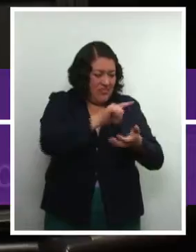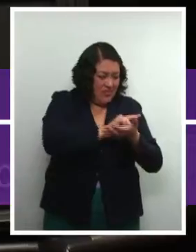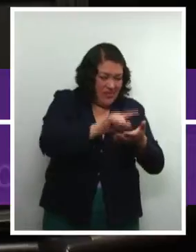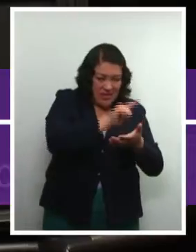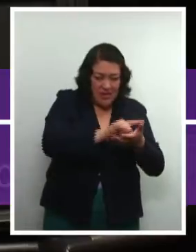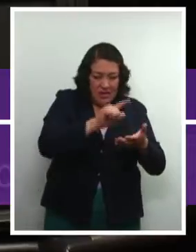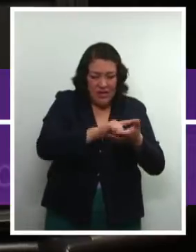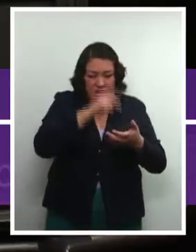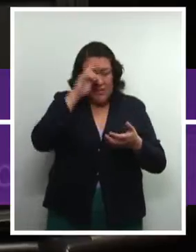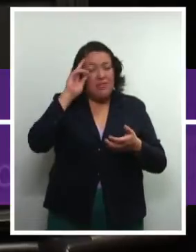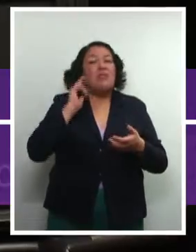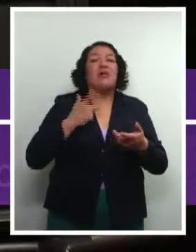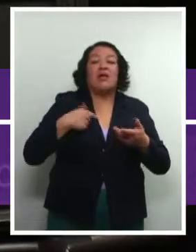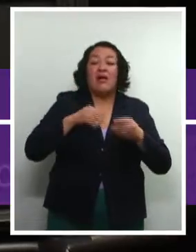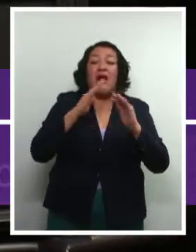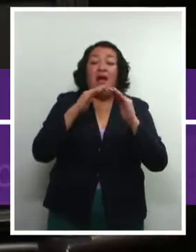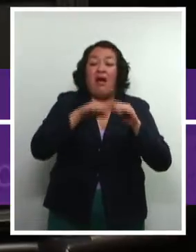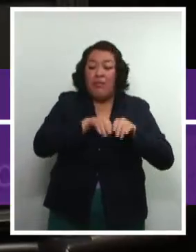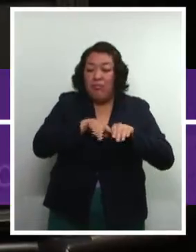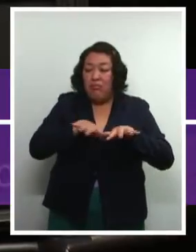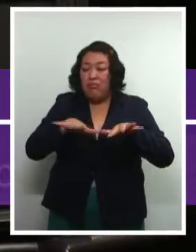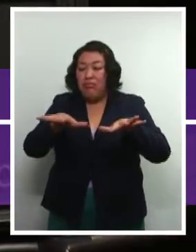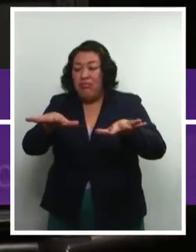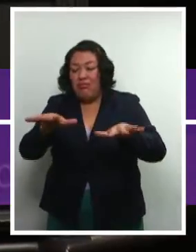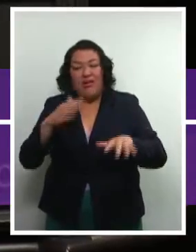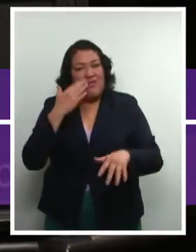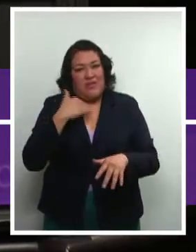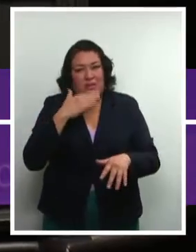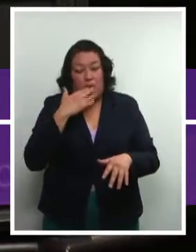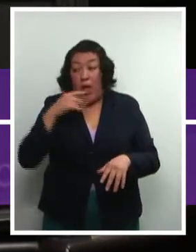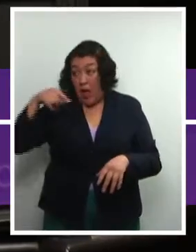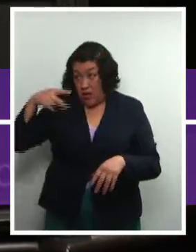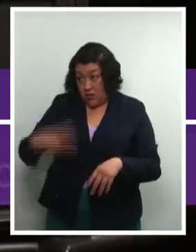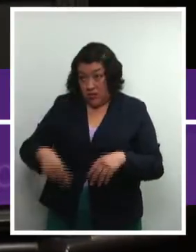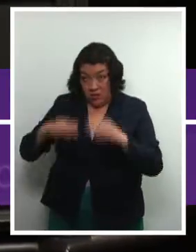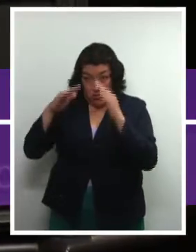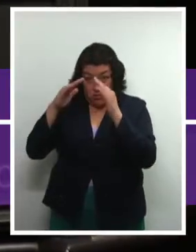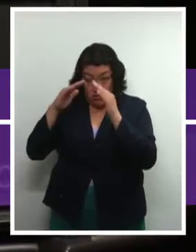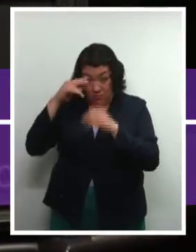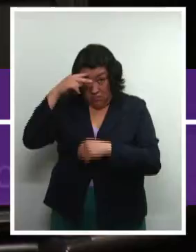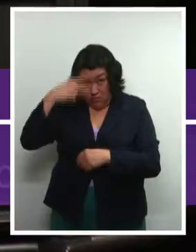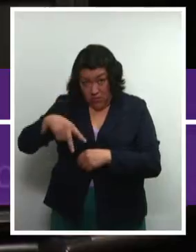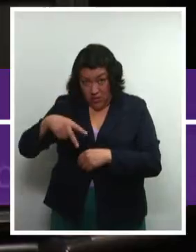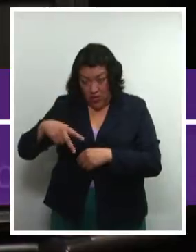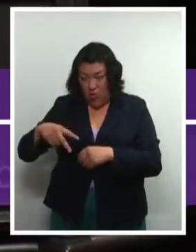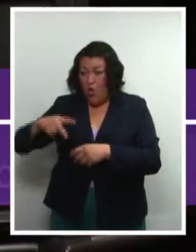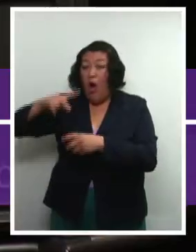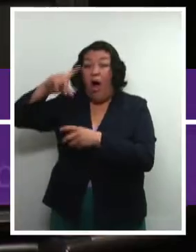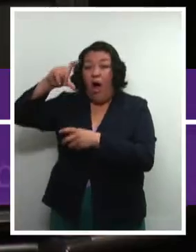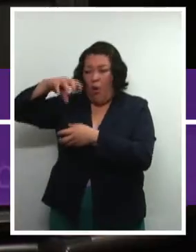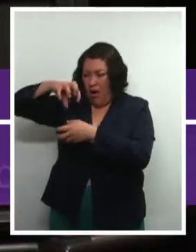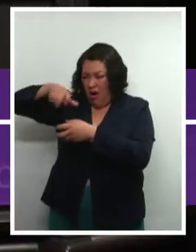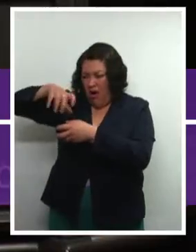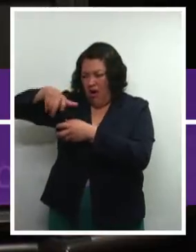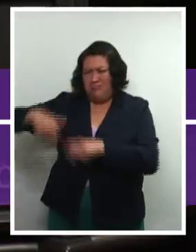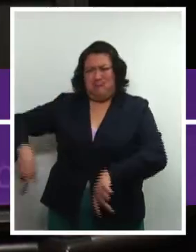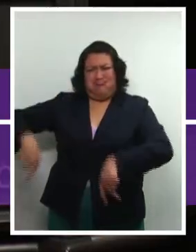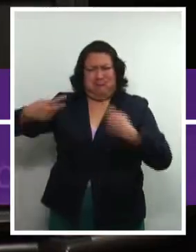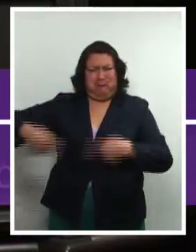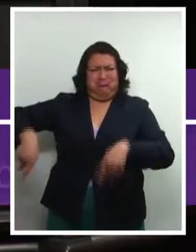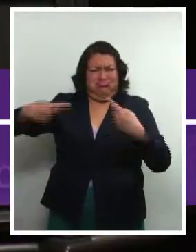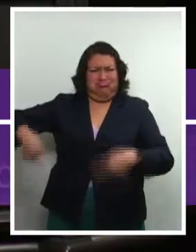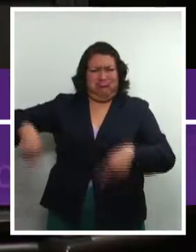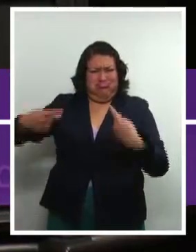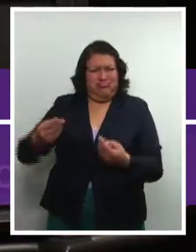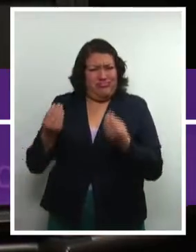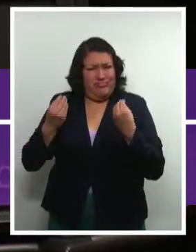proveerla. El auge de la industria del agua embotellada en México representa el suministro privado de agua para beber, en un caso